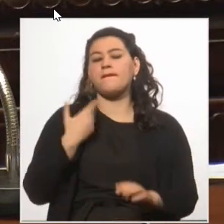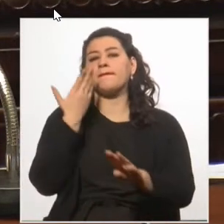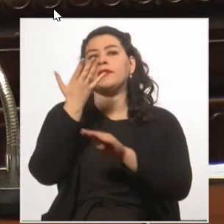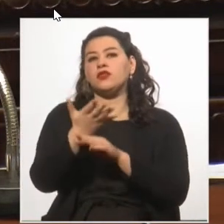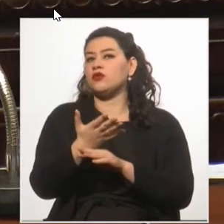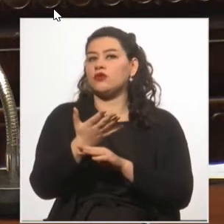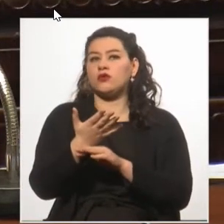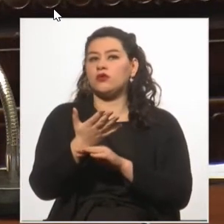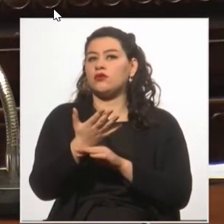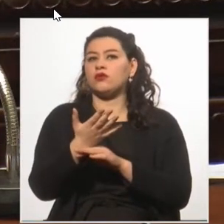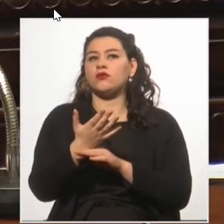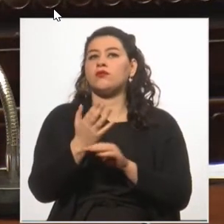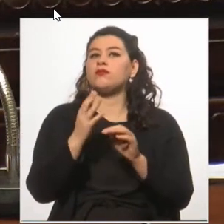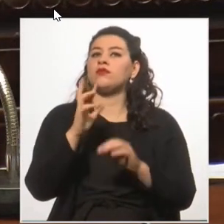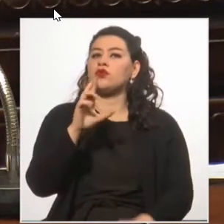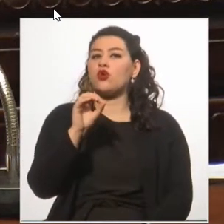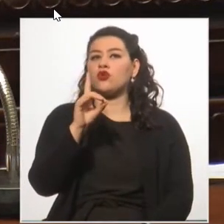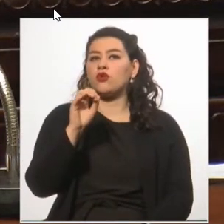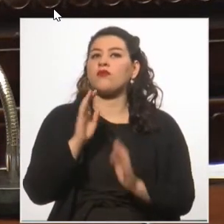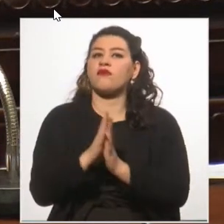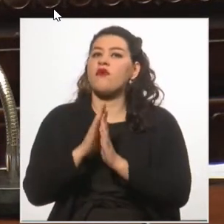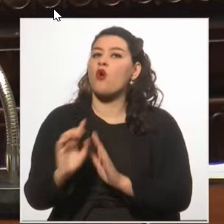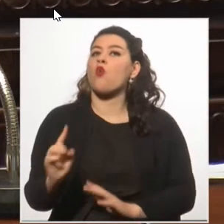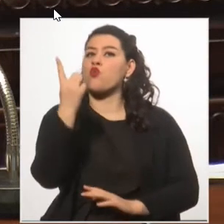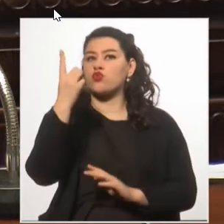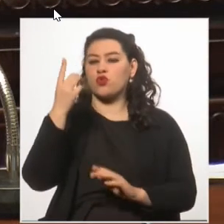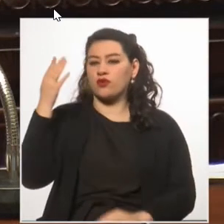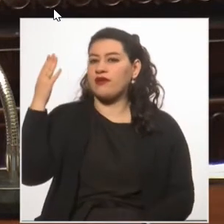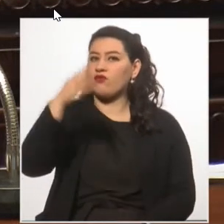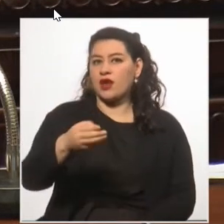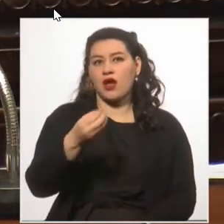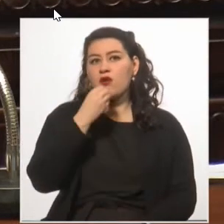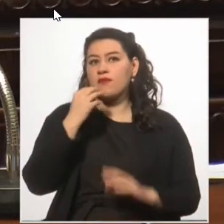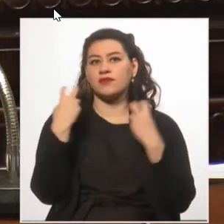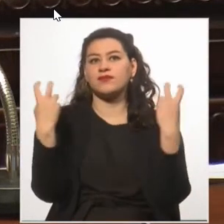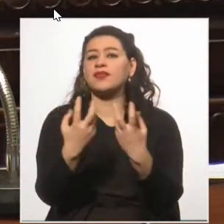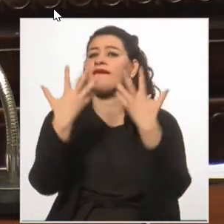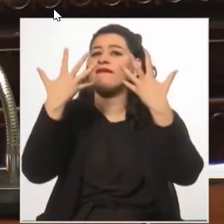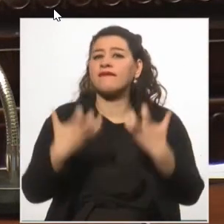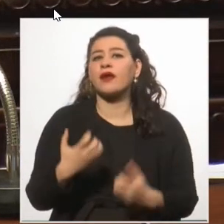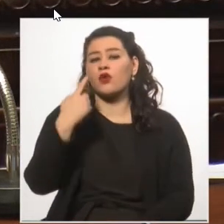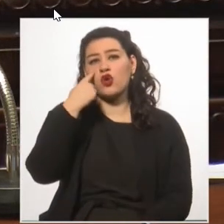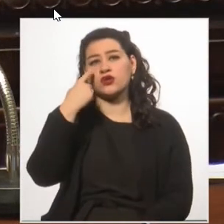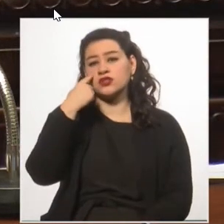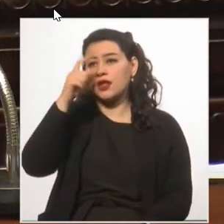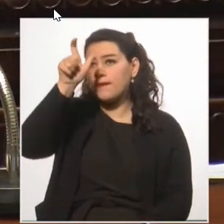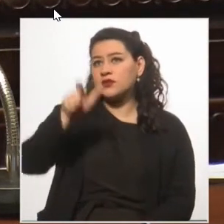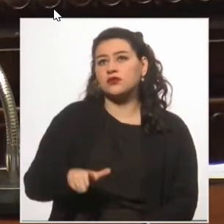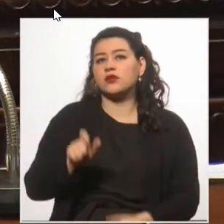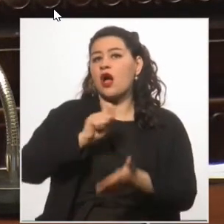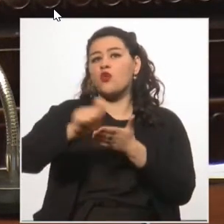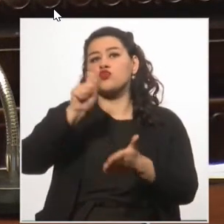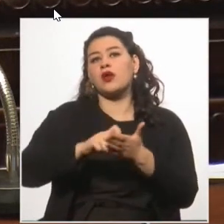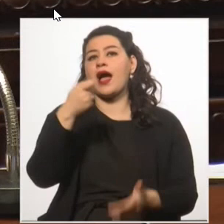solicitó vivamente que Rodó fuera uno de los comensales, porque quería conocer y cultivar al autor